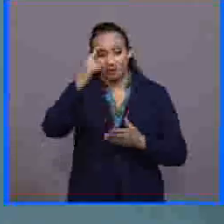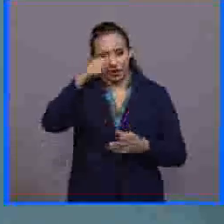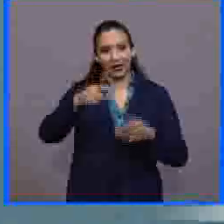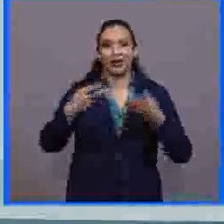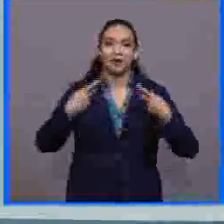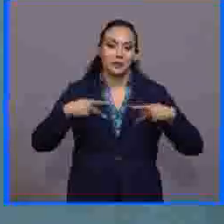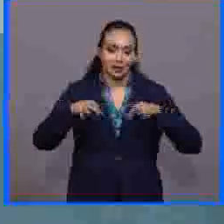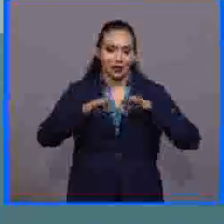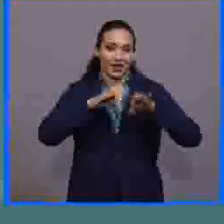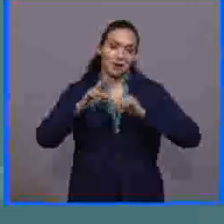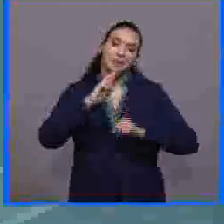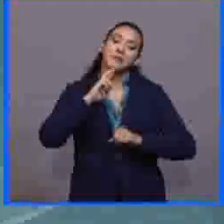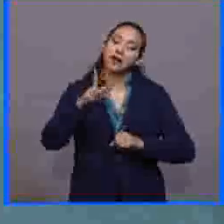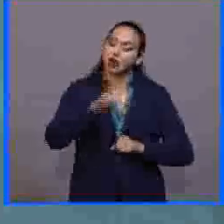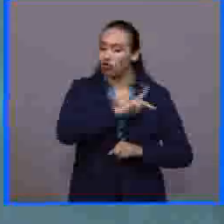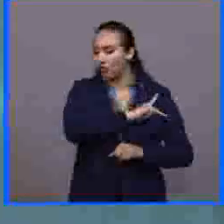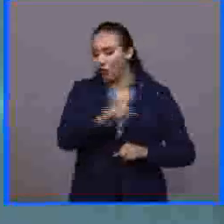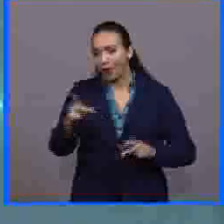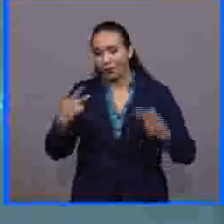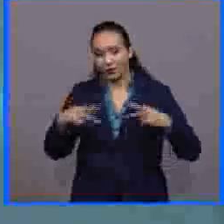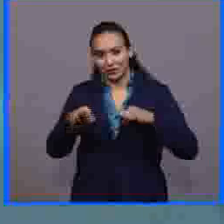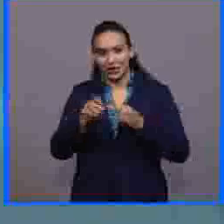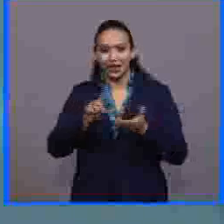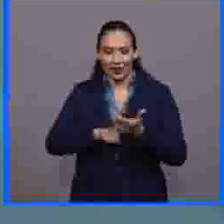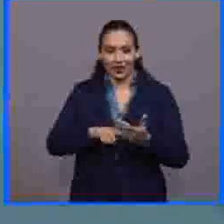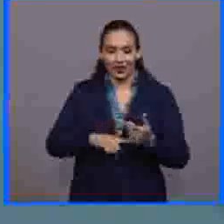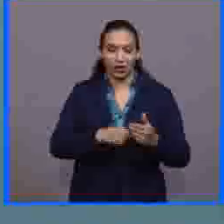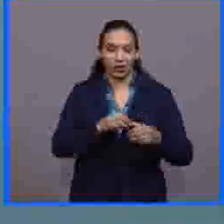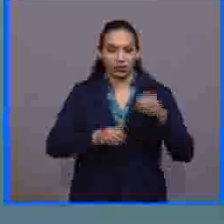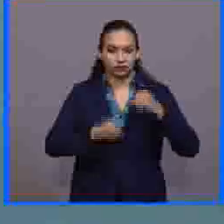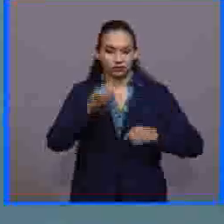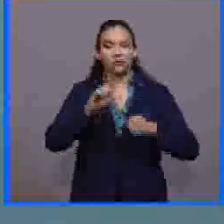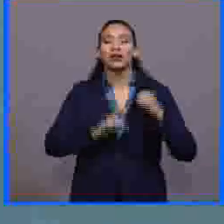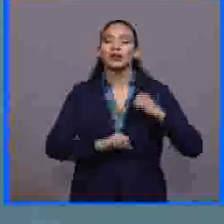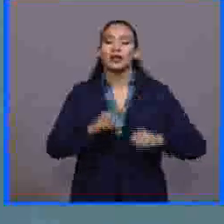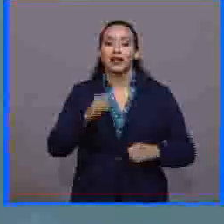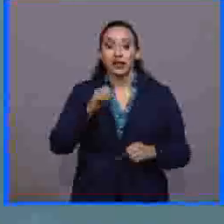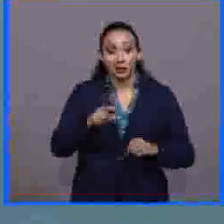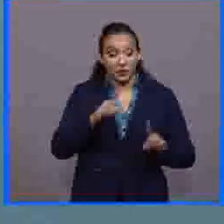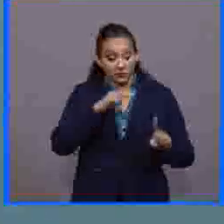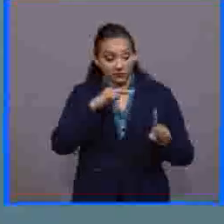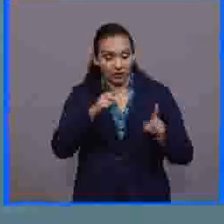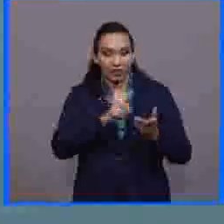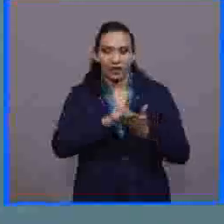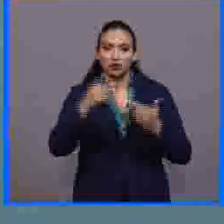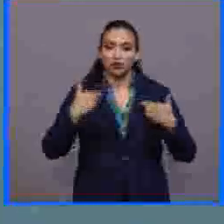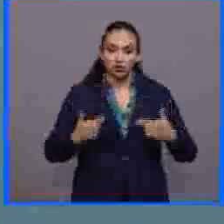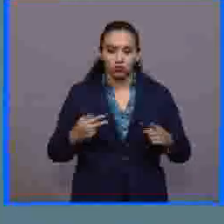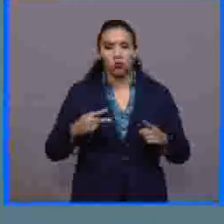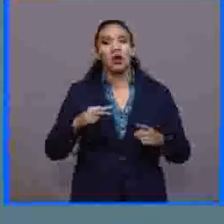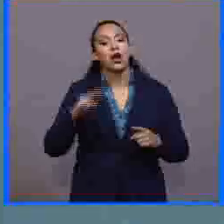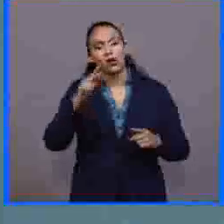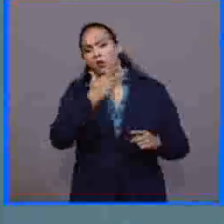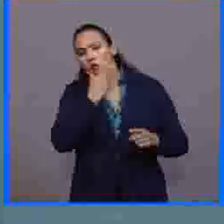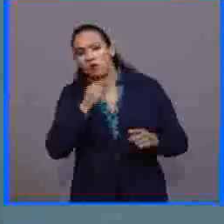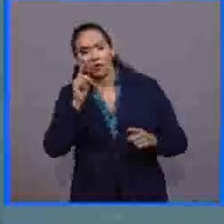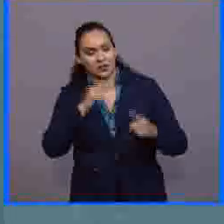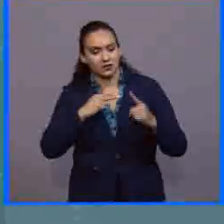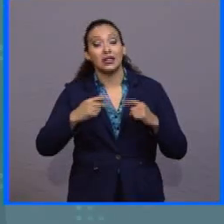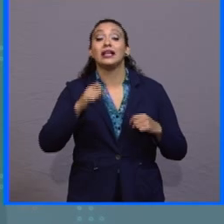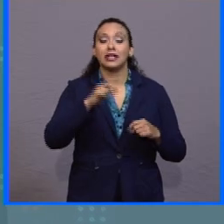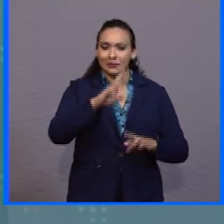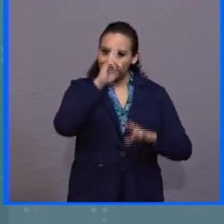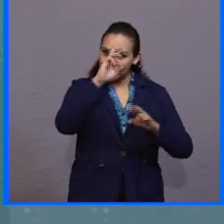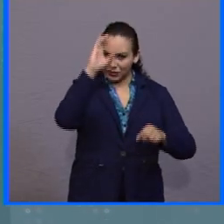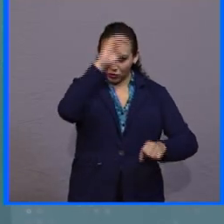de todas las personas servidoras públicas. Tiene también un enfoque de derechos humanos, género e interseccionalidad y